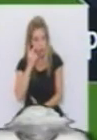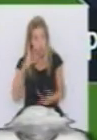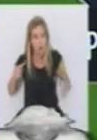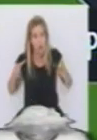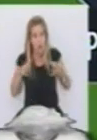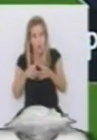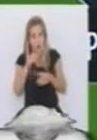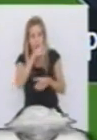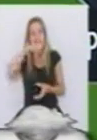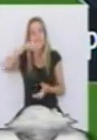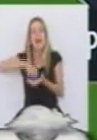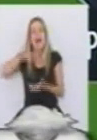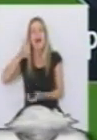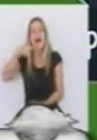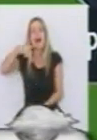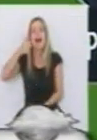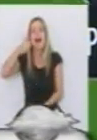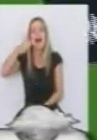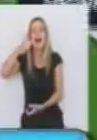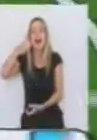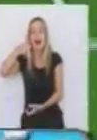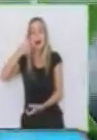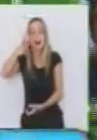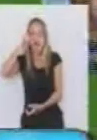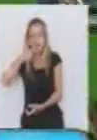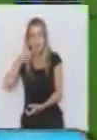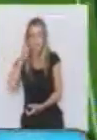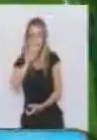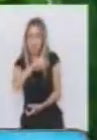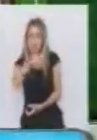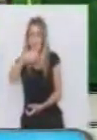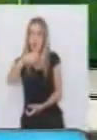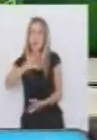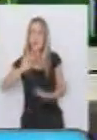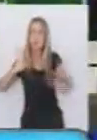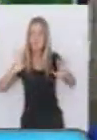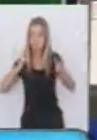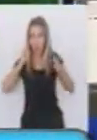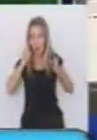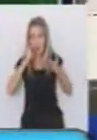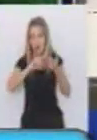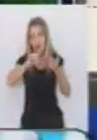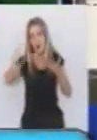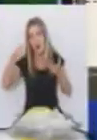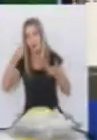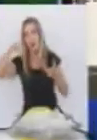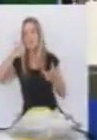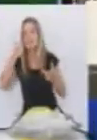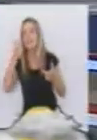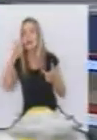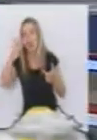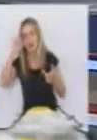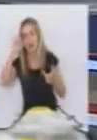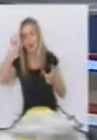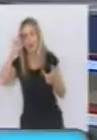eso lo ayuda para la campaña. Insaurralde tiene una intendencia, digo. Sí. Pero tiene el nivel de conocimiento propio de todo el pasado. Hasta ahora, ¿no?, los que vas nombrando